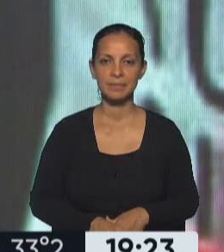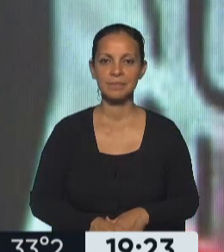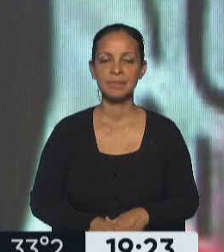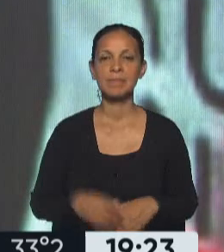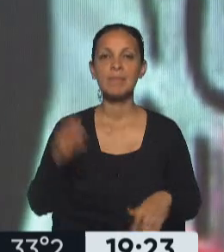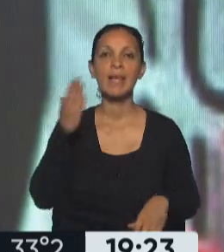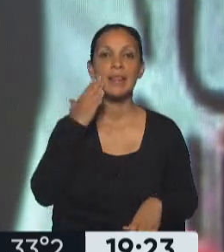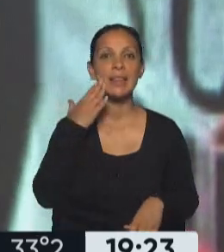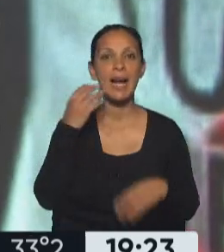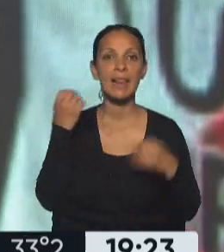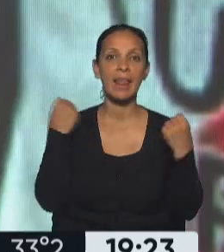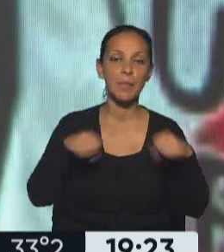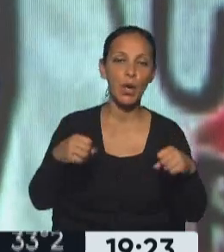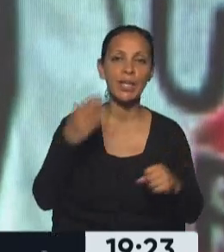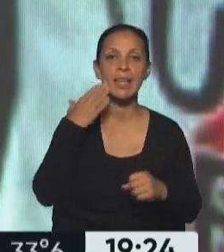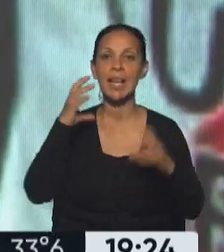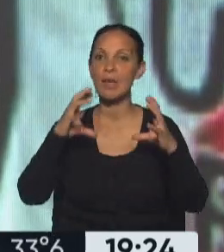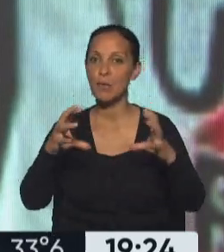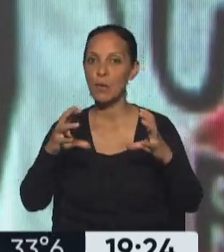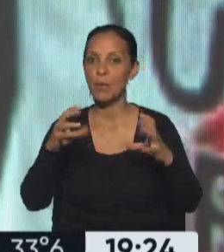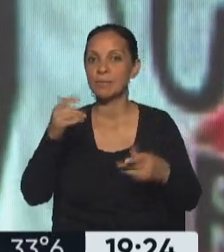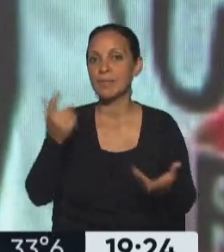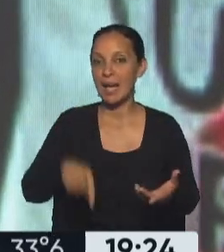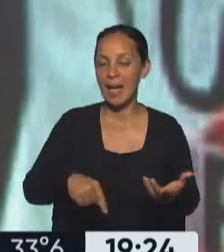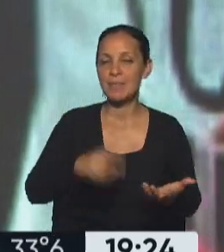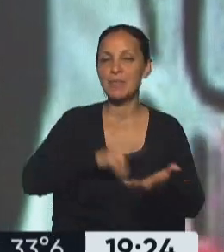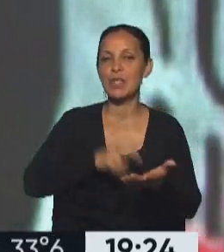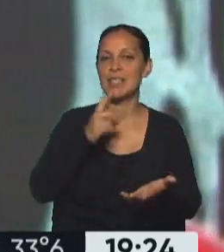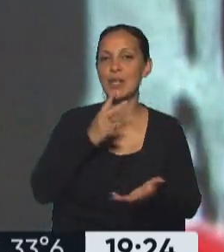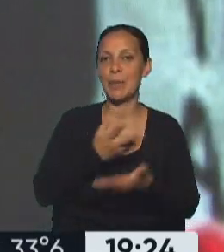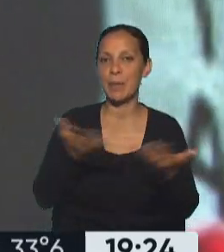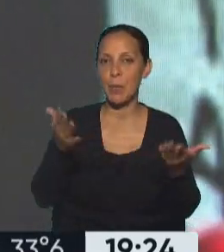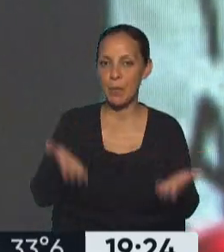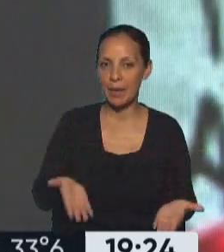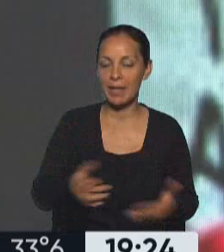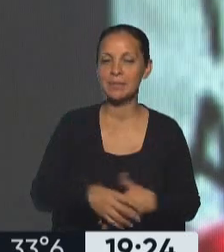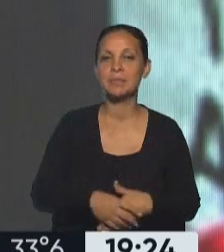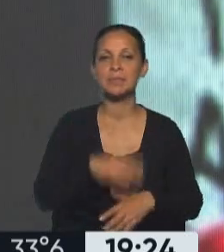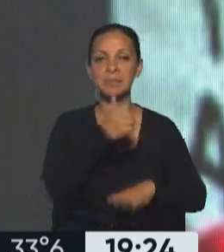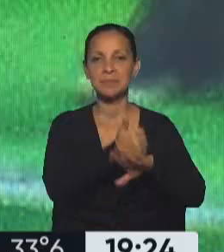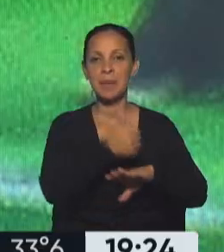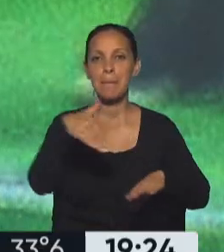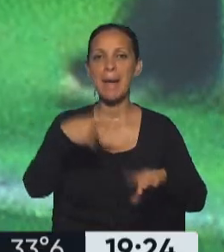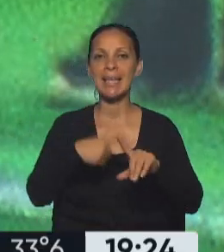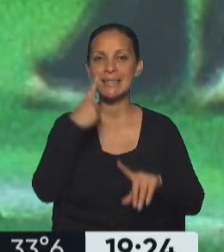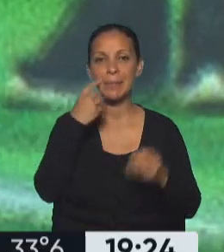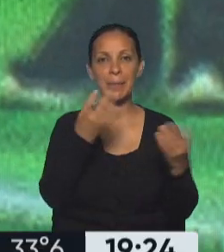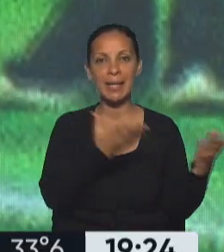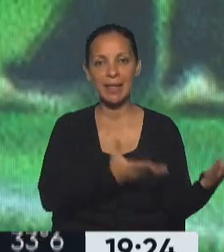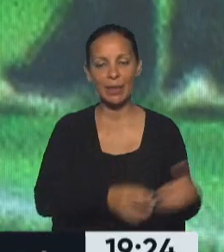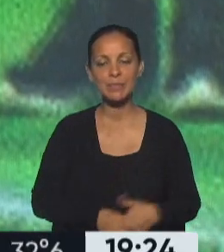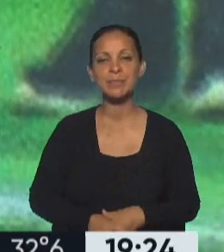Tarde de deportes, tarde de fútbol también, aquí en esta edición de Noticias de la Televisión Pública, por eso está Maximiliano Steinmann. Maxi, bienvenido, ¿cómo